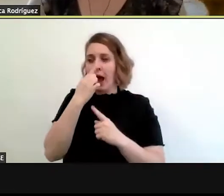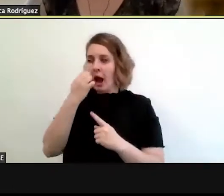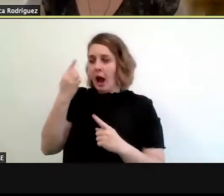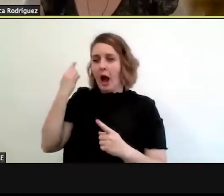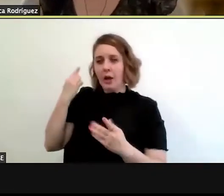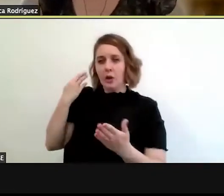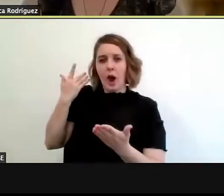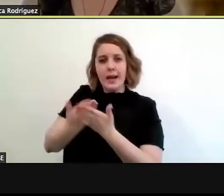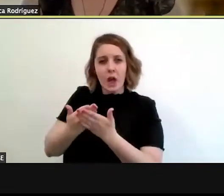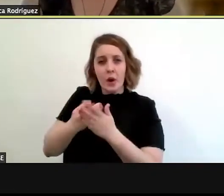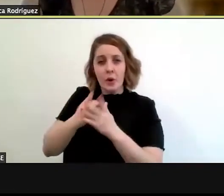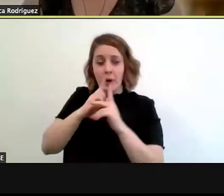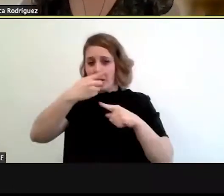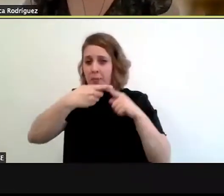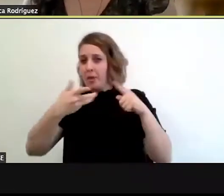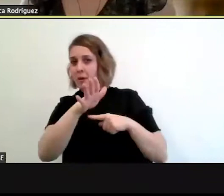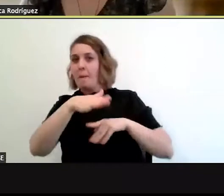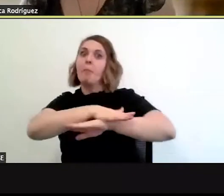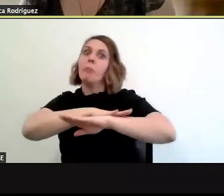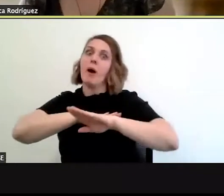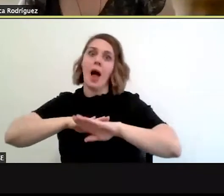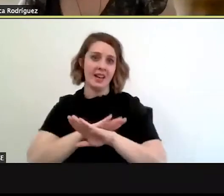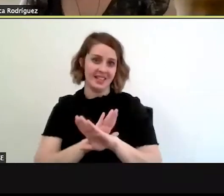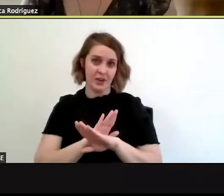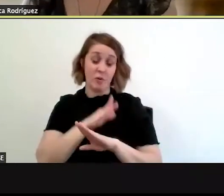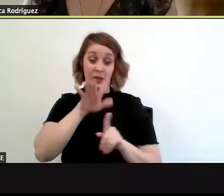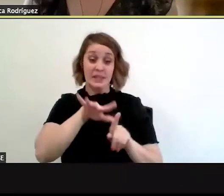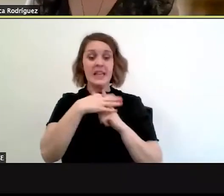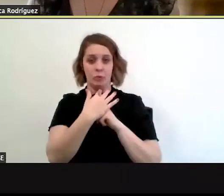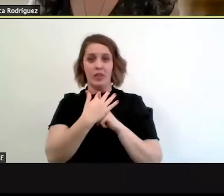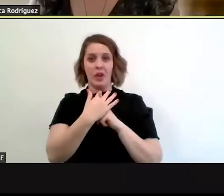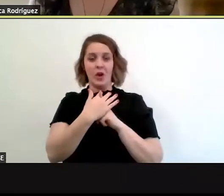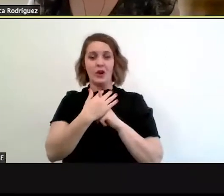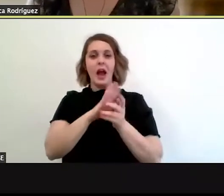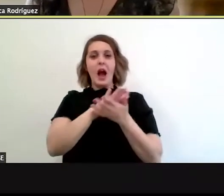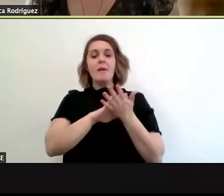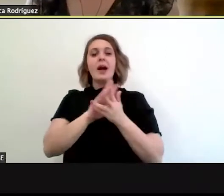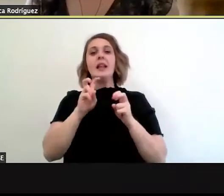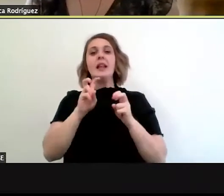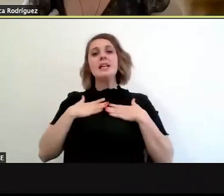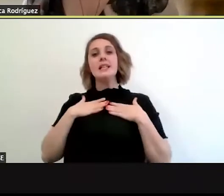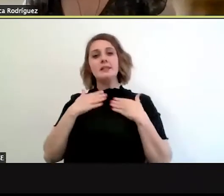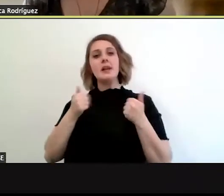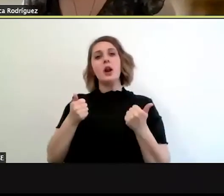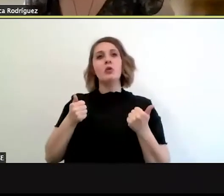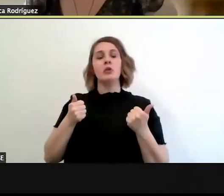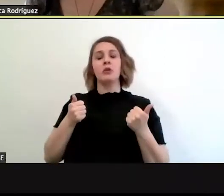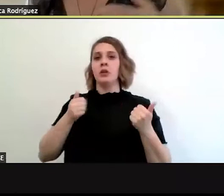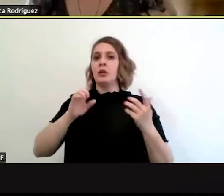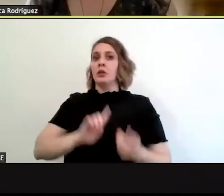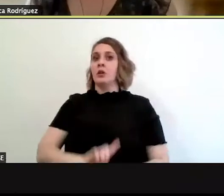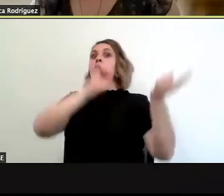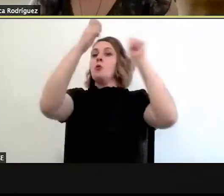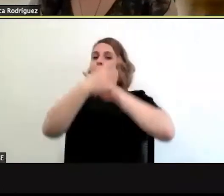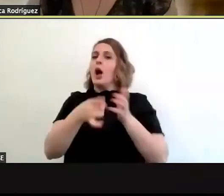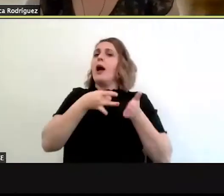medio ha sido fundamental. En este contexto tenemos que decir que la salud ha dado un gran salto